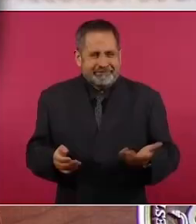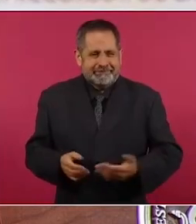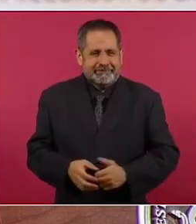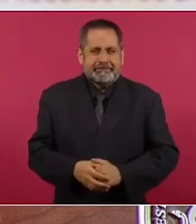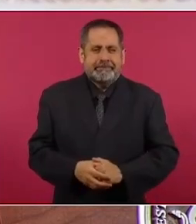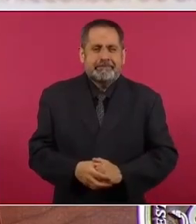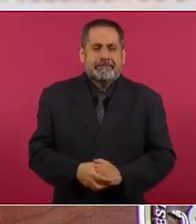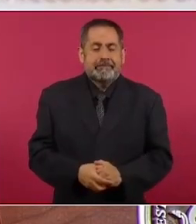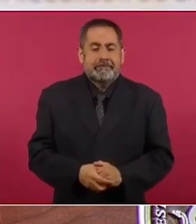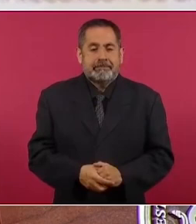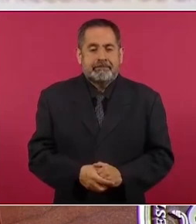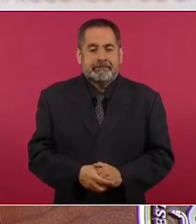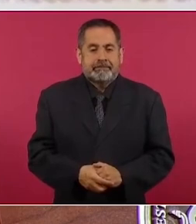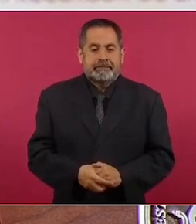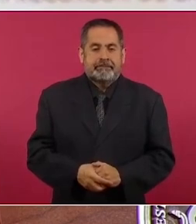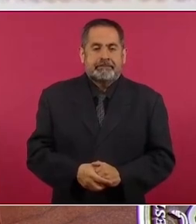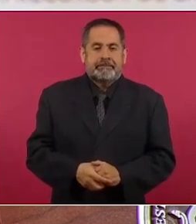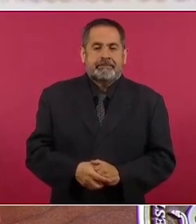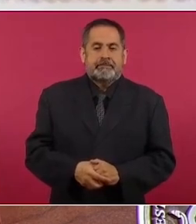y